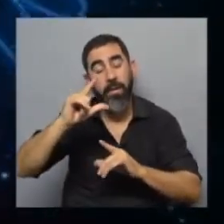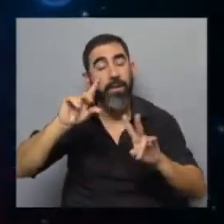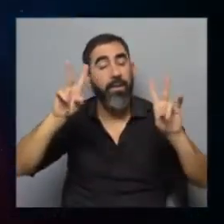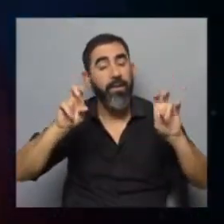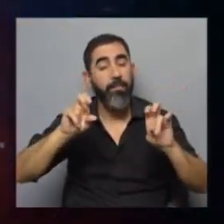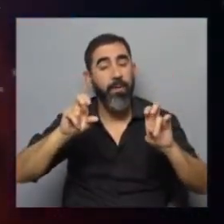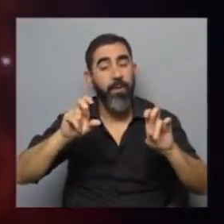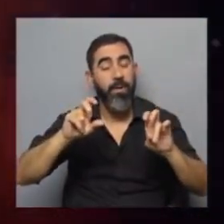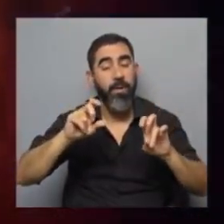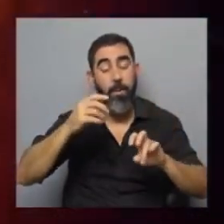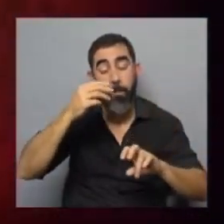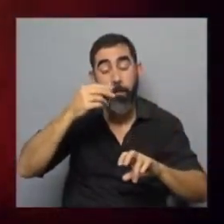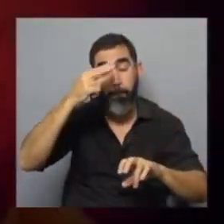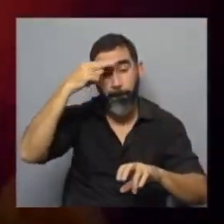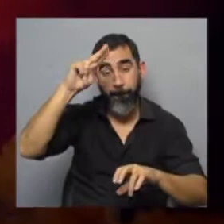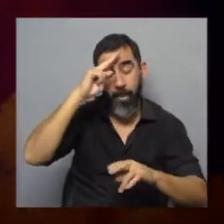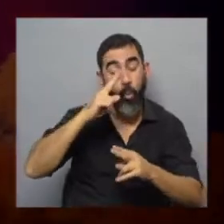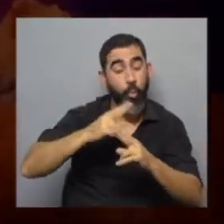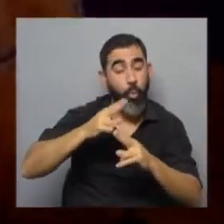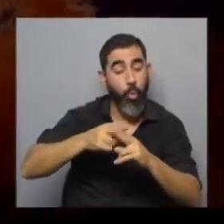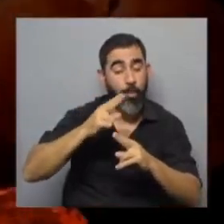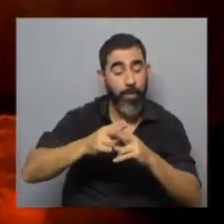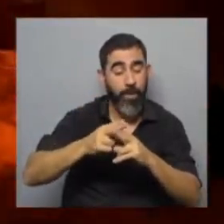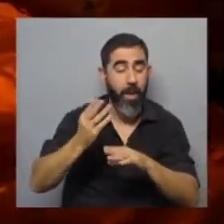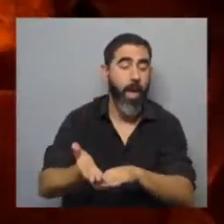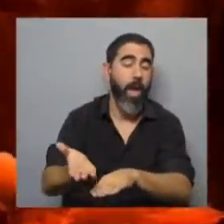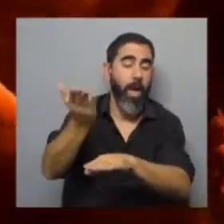tenían los mexicas, nombre, digamos que